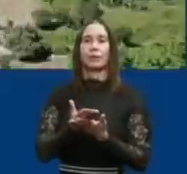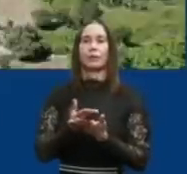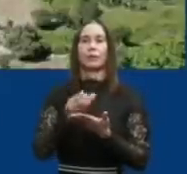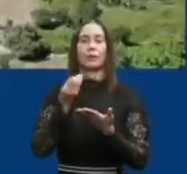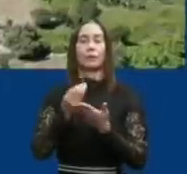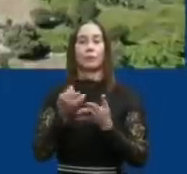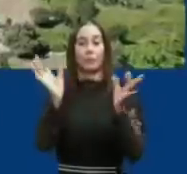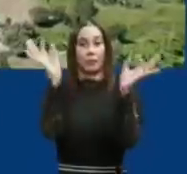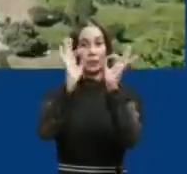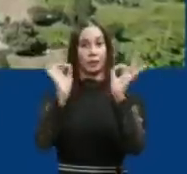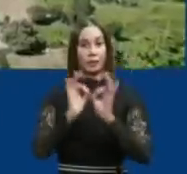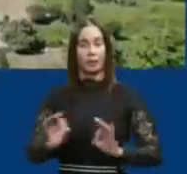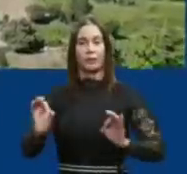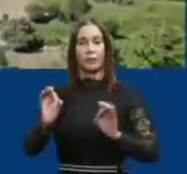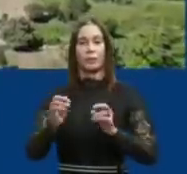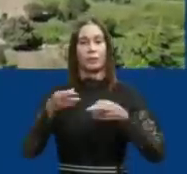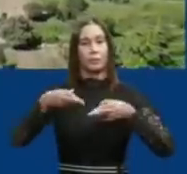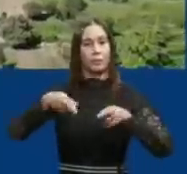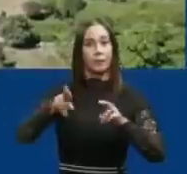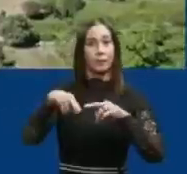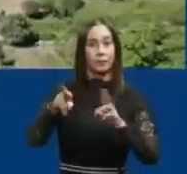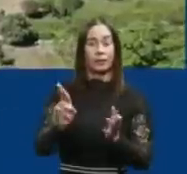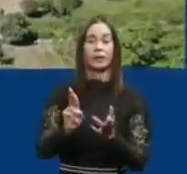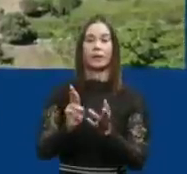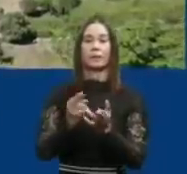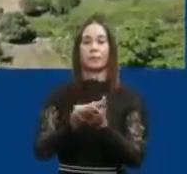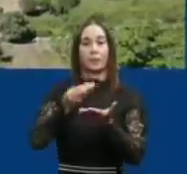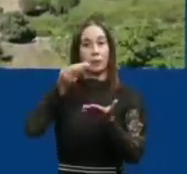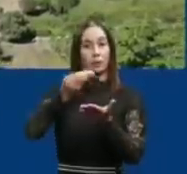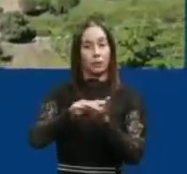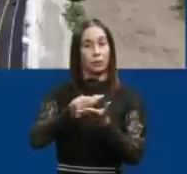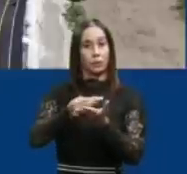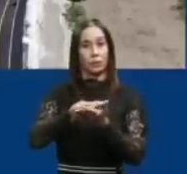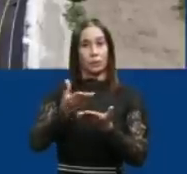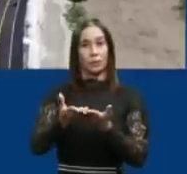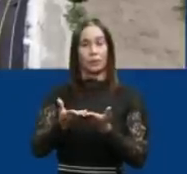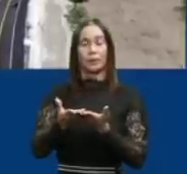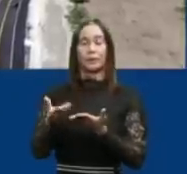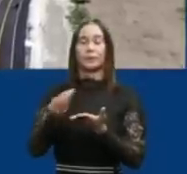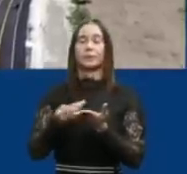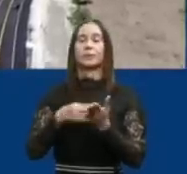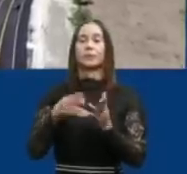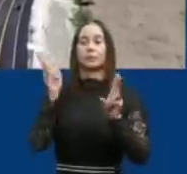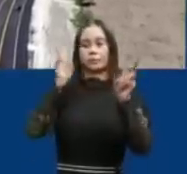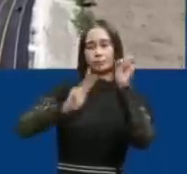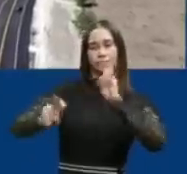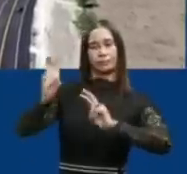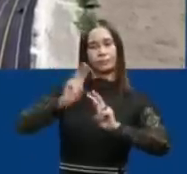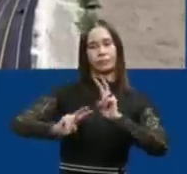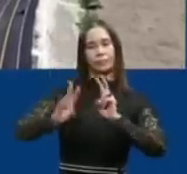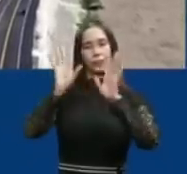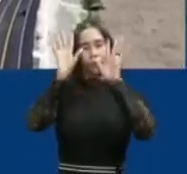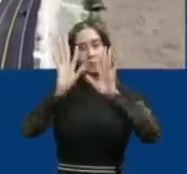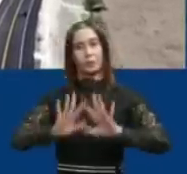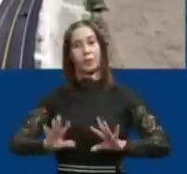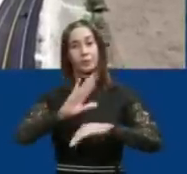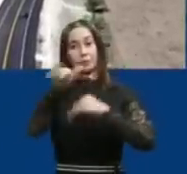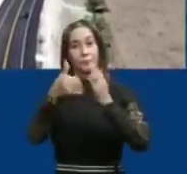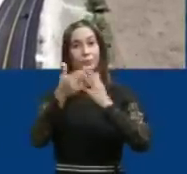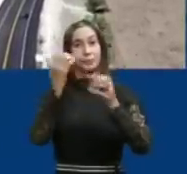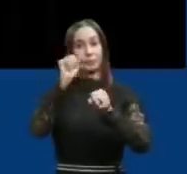con la manera más eficiente desde el punto de vista financiero y chequeando y supervisando las